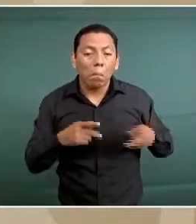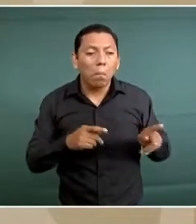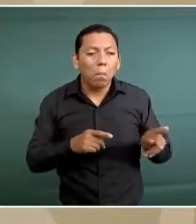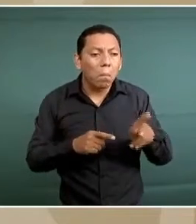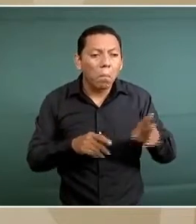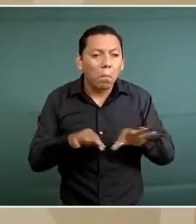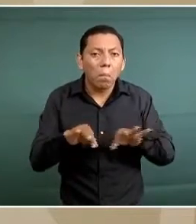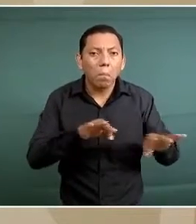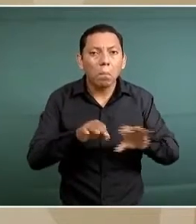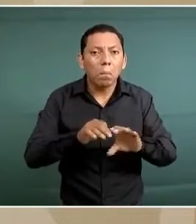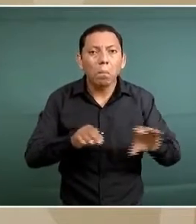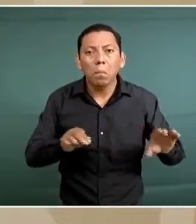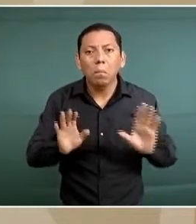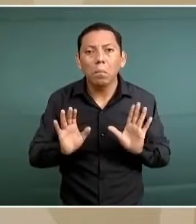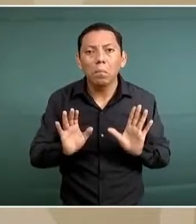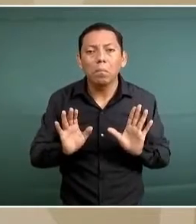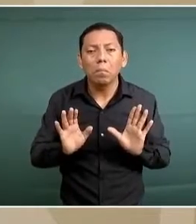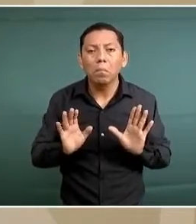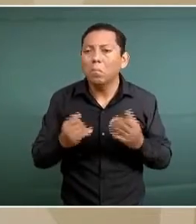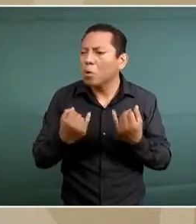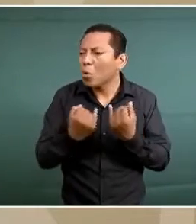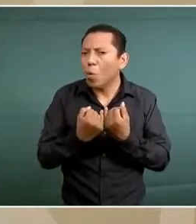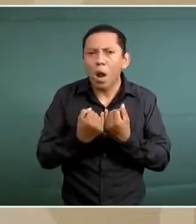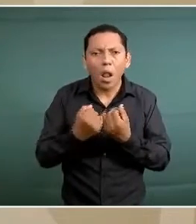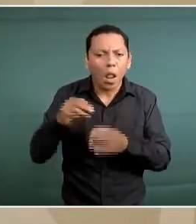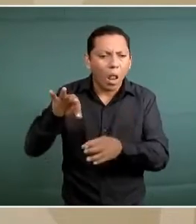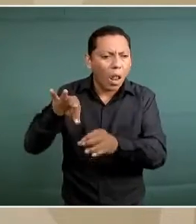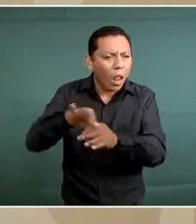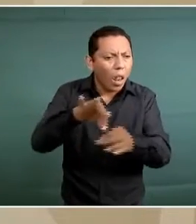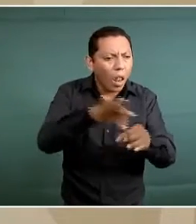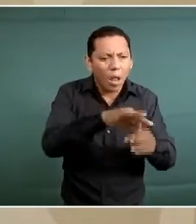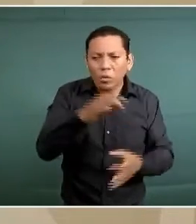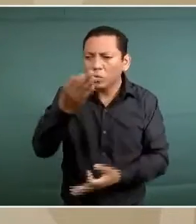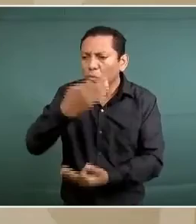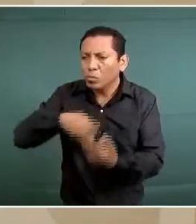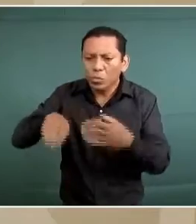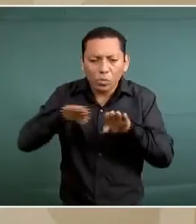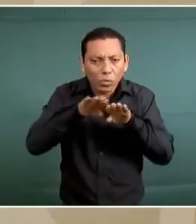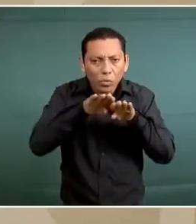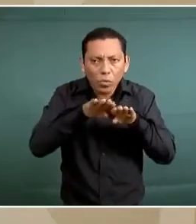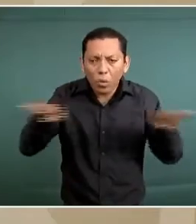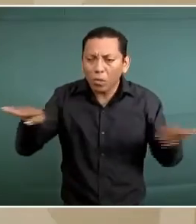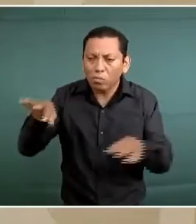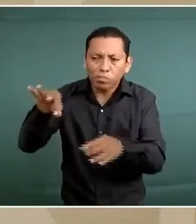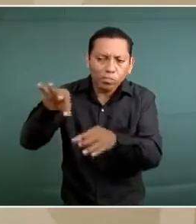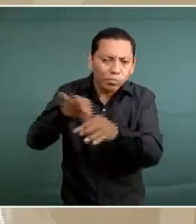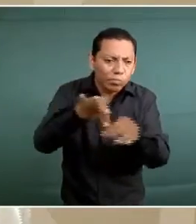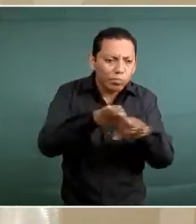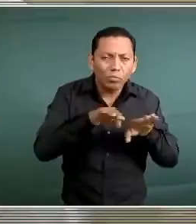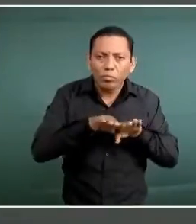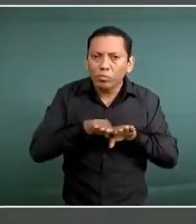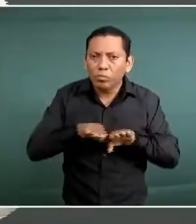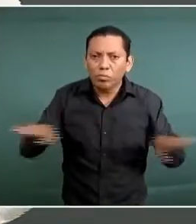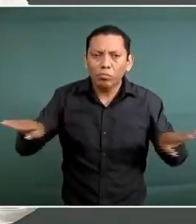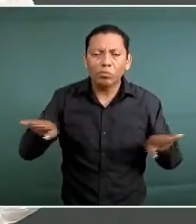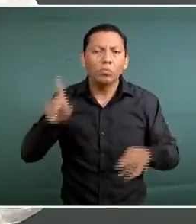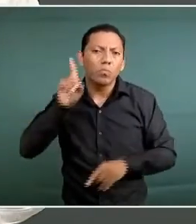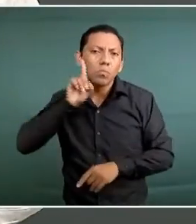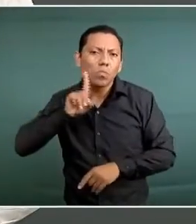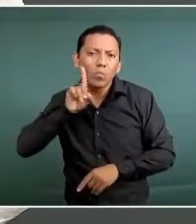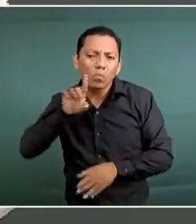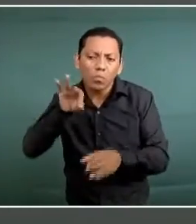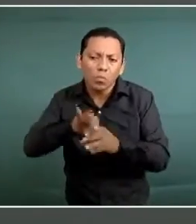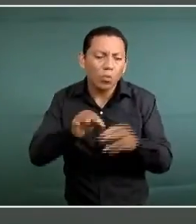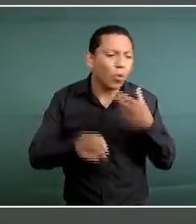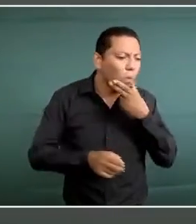campesino cuenta lo mismo el voto de una mujer que